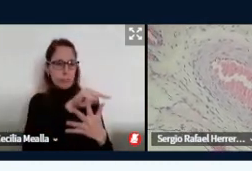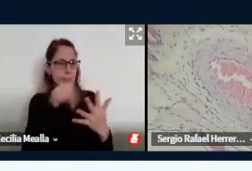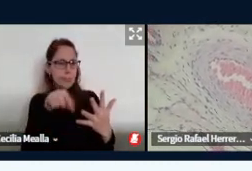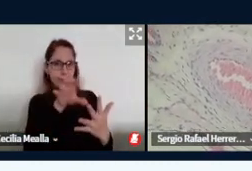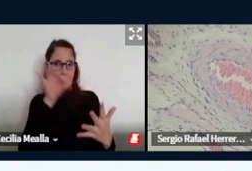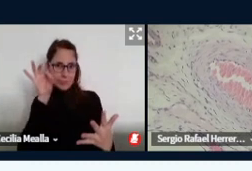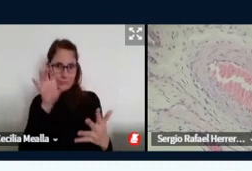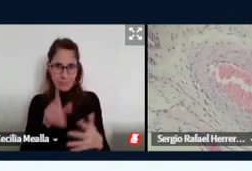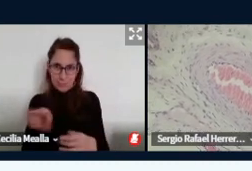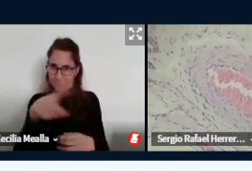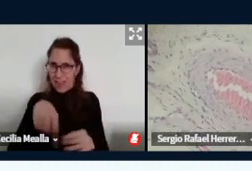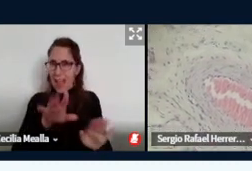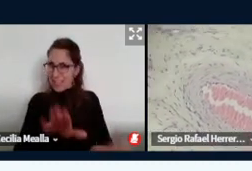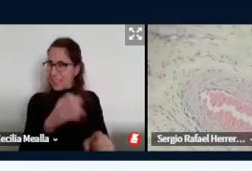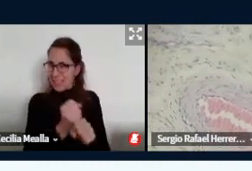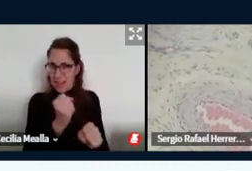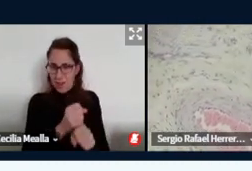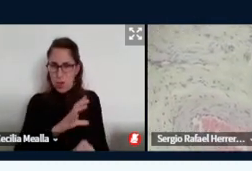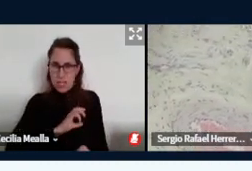Bien.